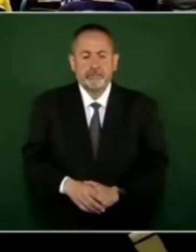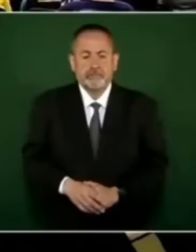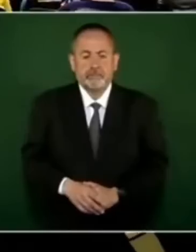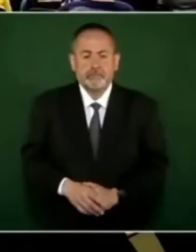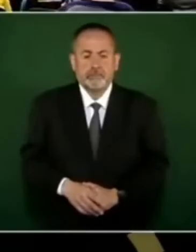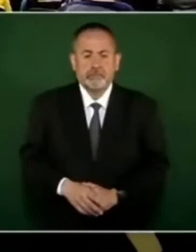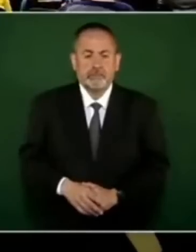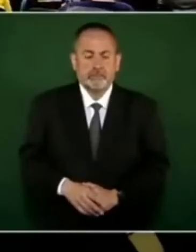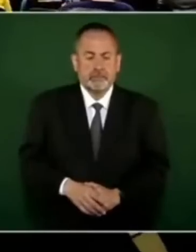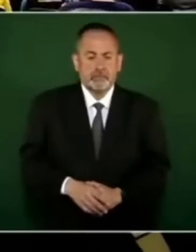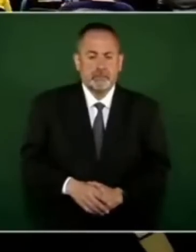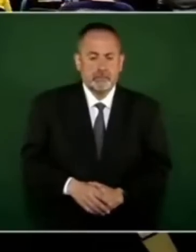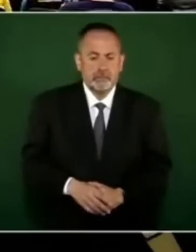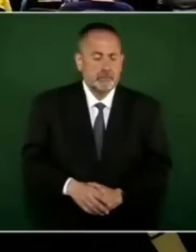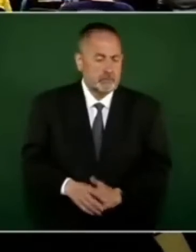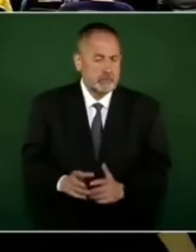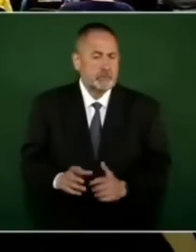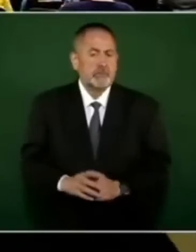de ahí